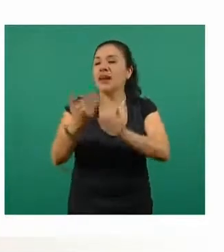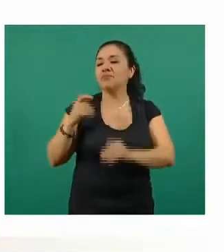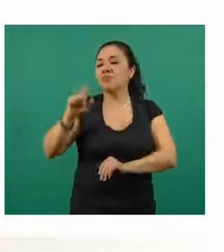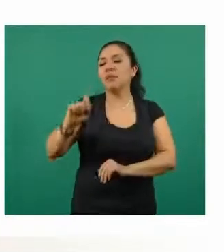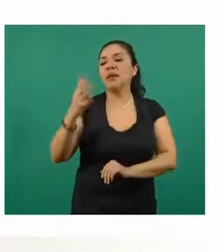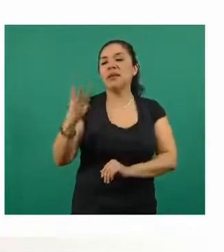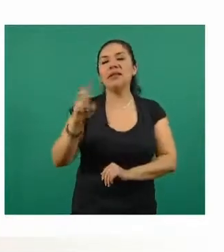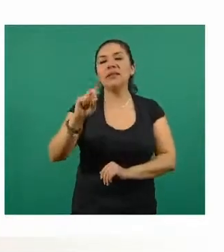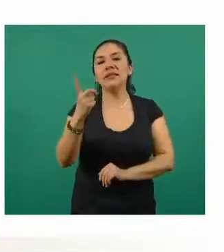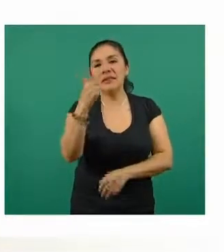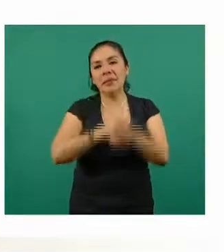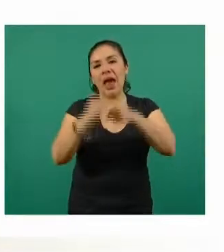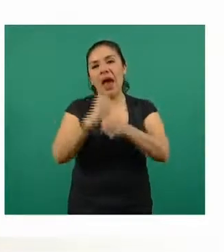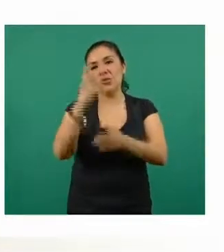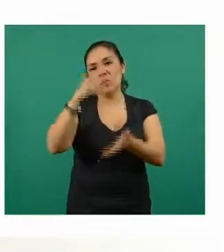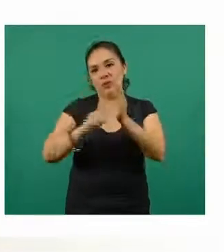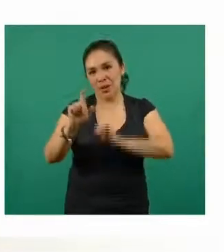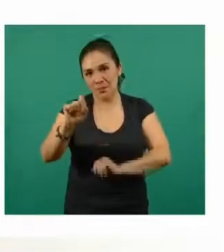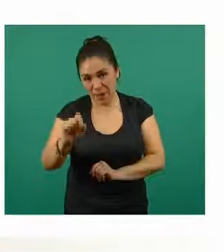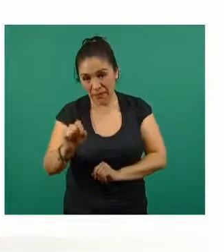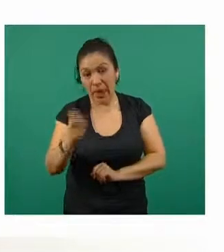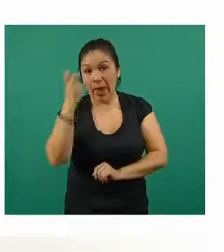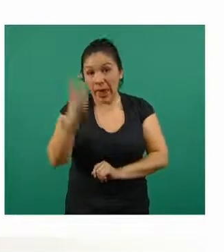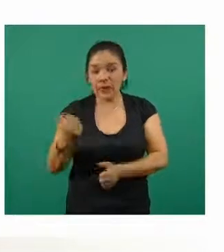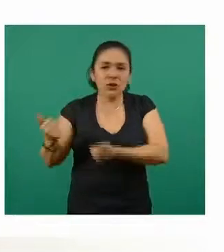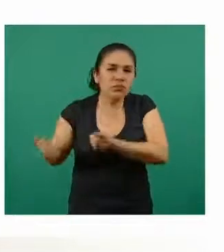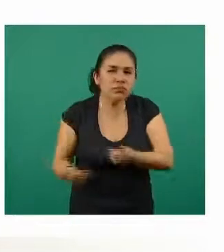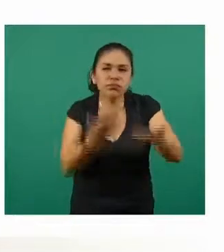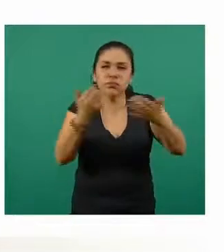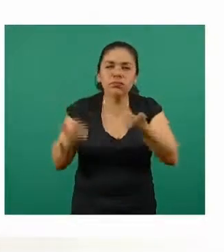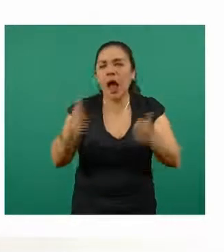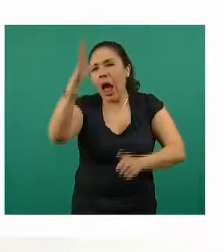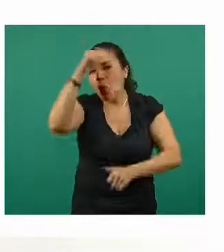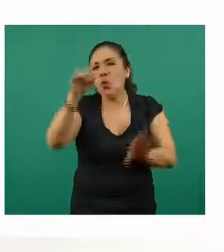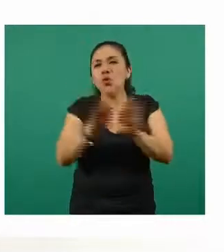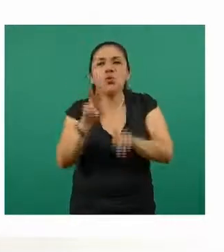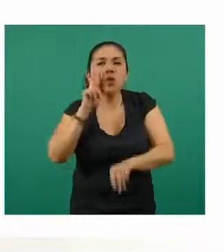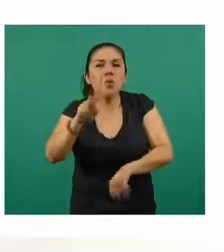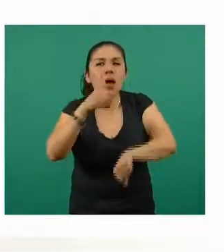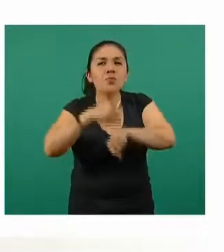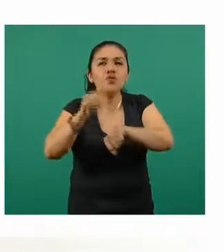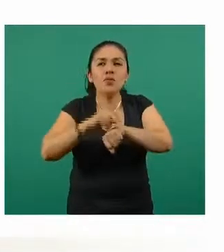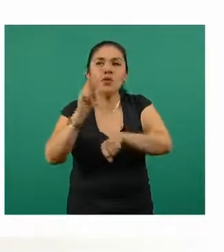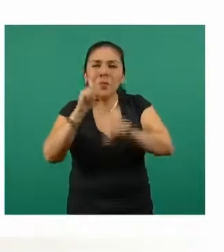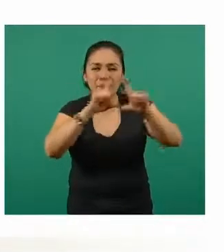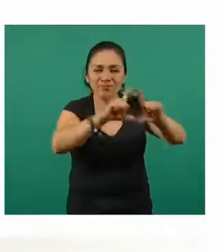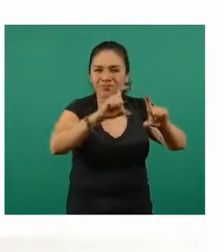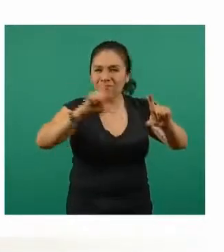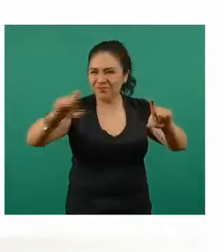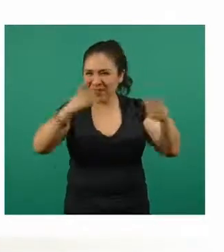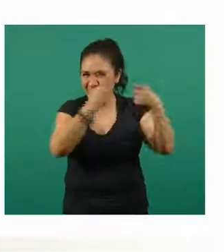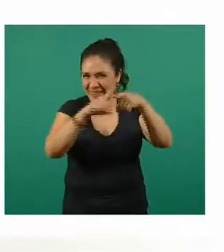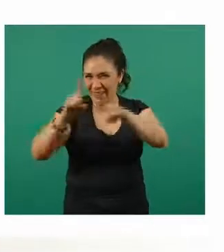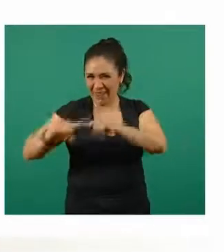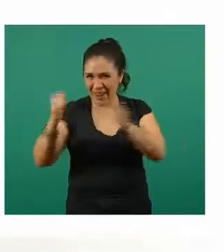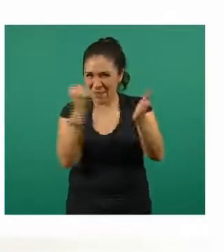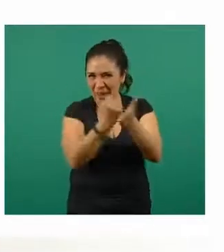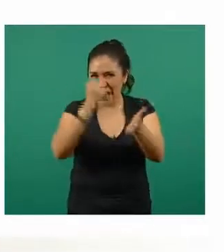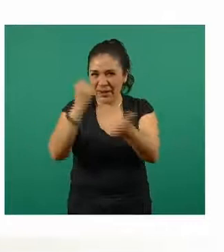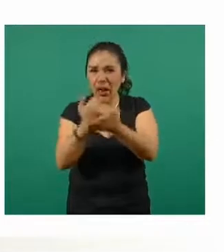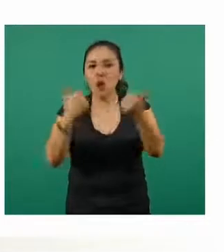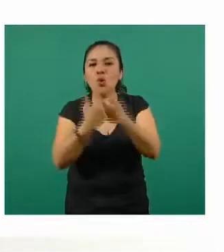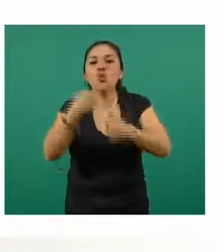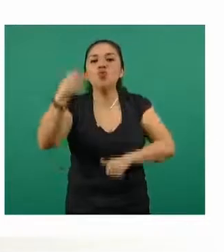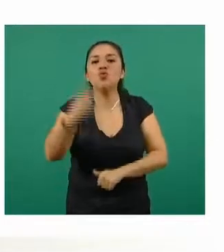23 de diciembre de 2020. Se distribuyen de acuerdo al número que aparece en cada una de las botellitas, con el